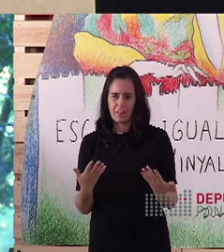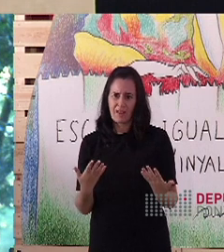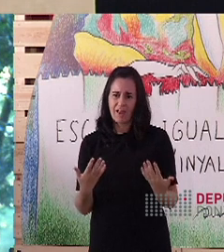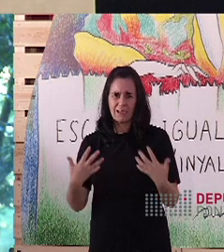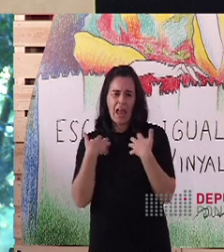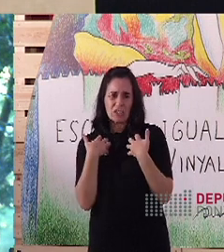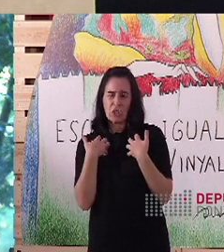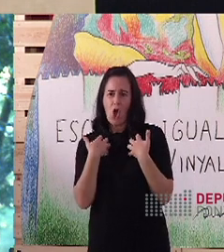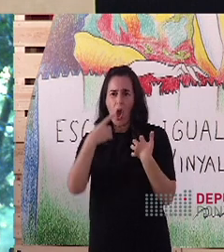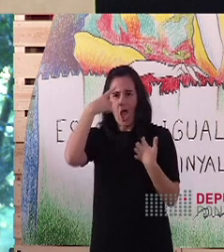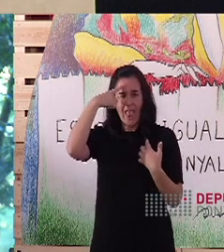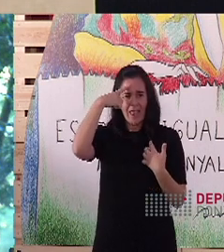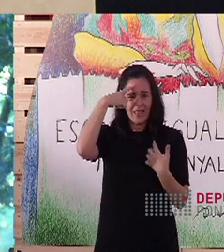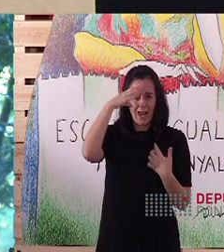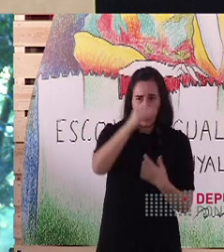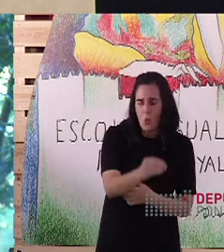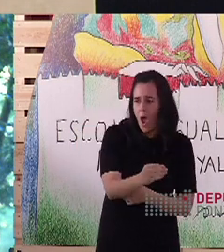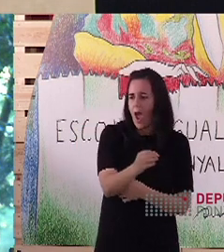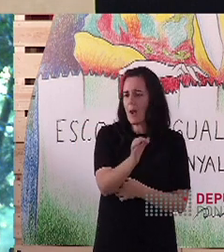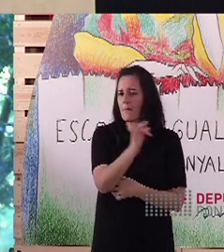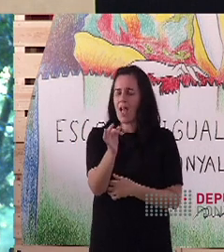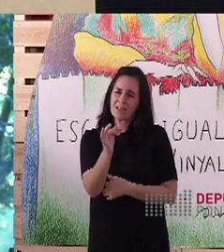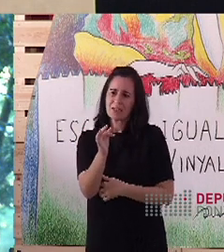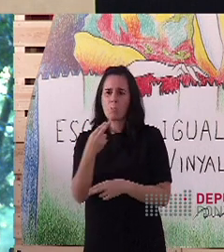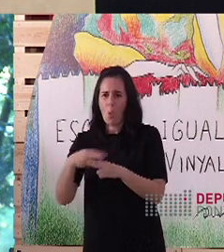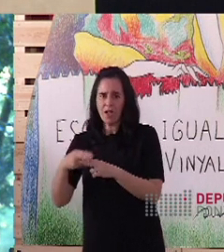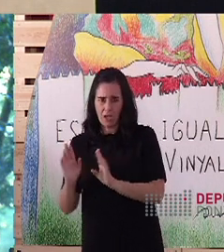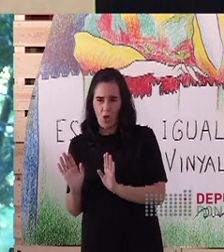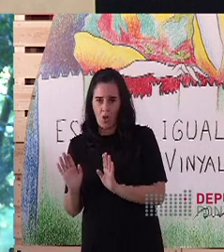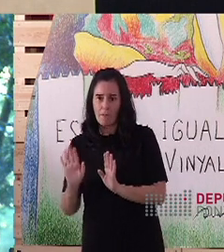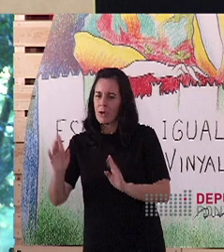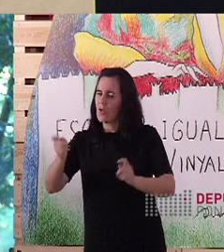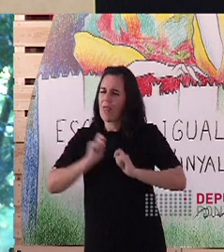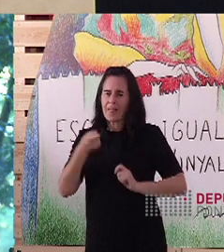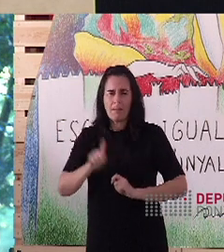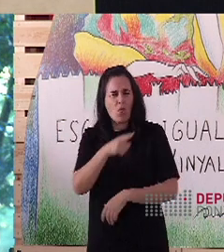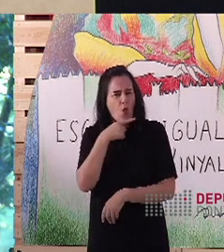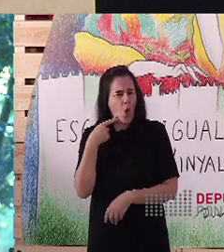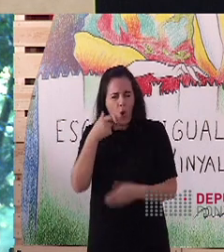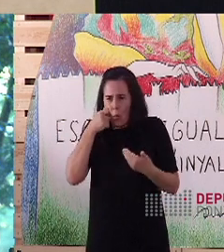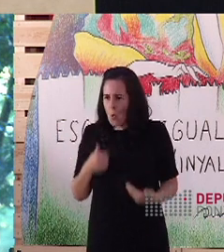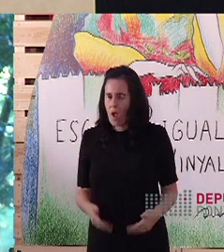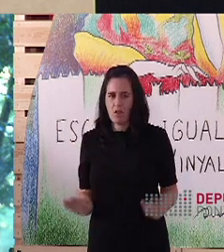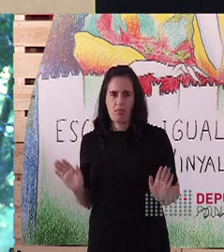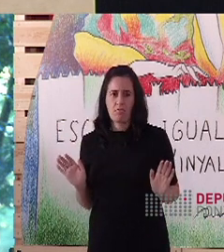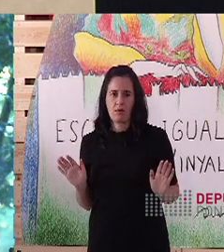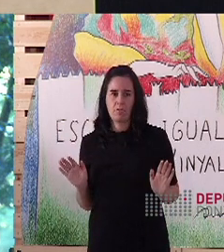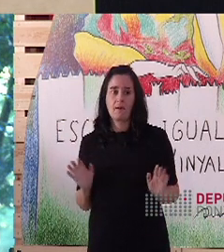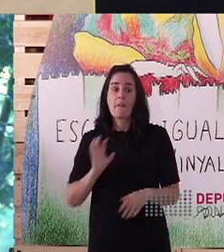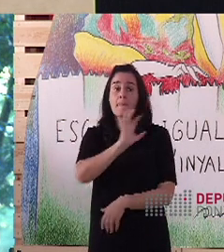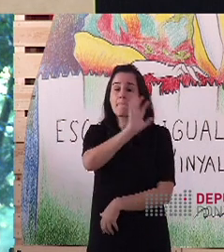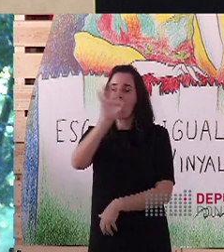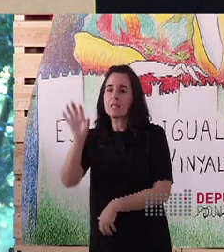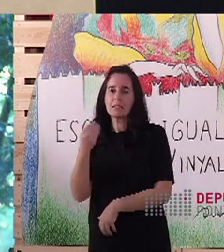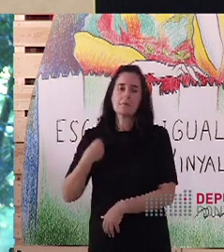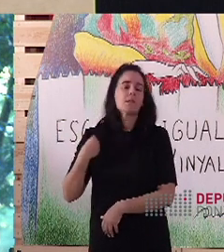intelectualmente, políticamente, pero me resulta muy dolorosa en términos humanos. Es estos países